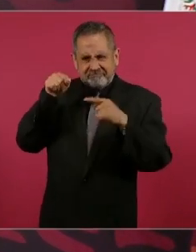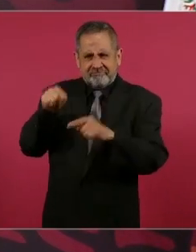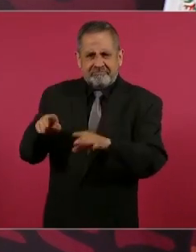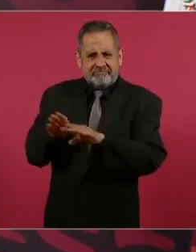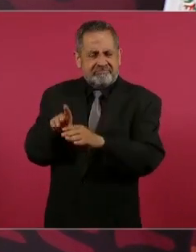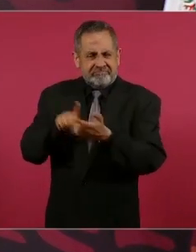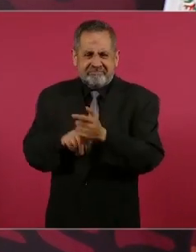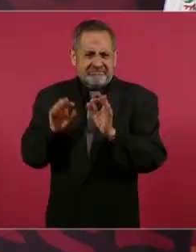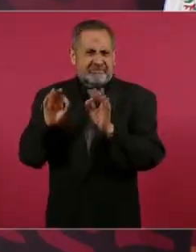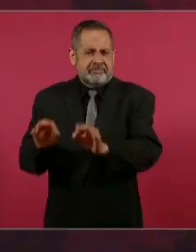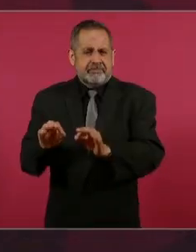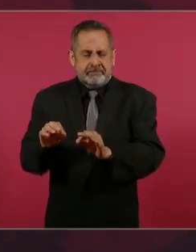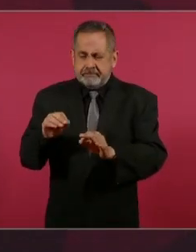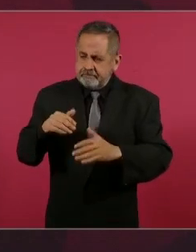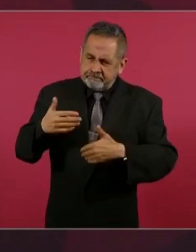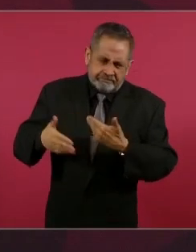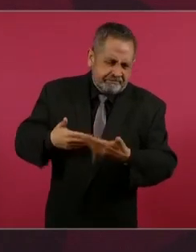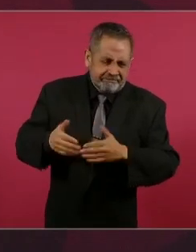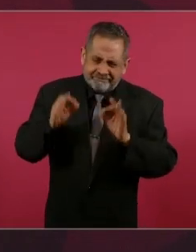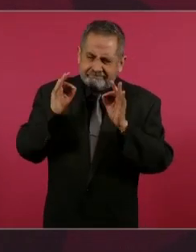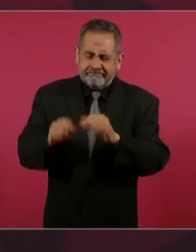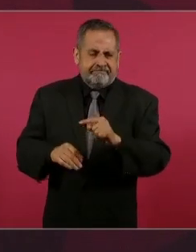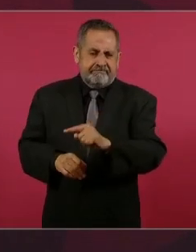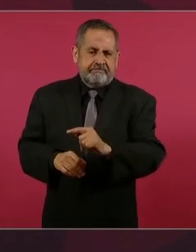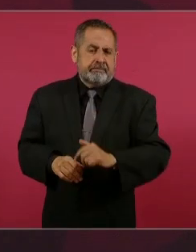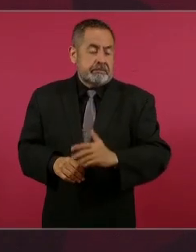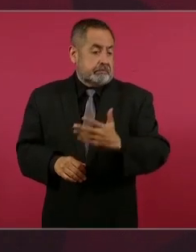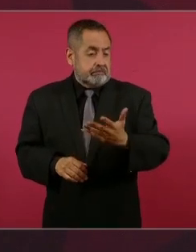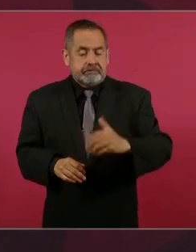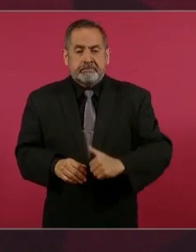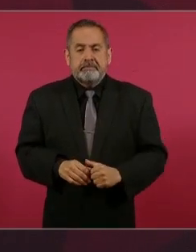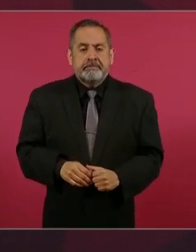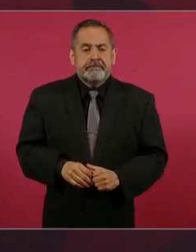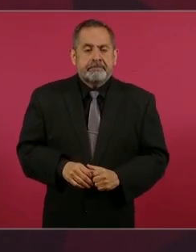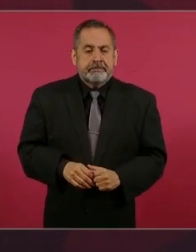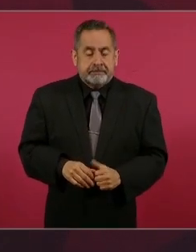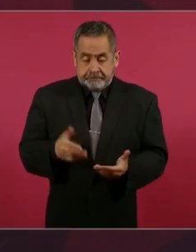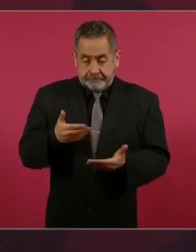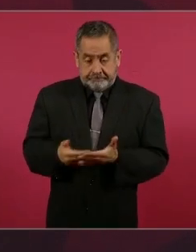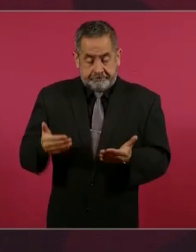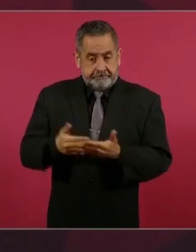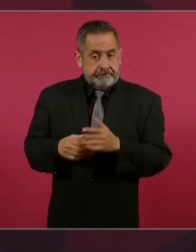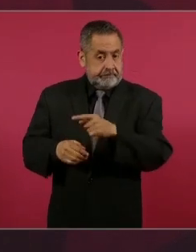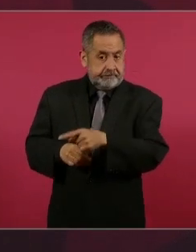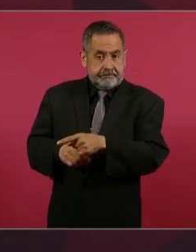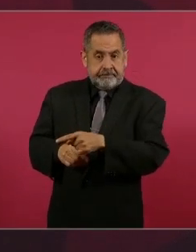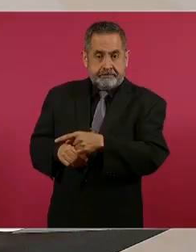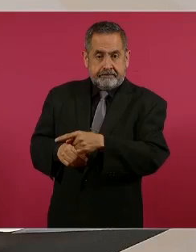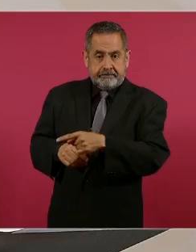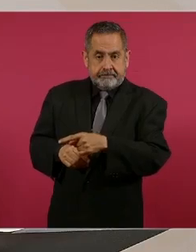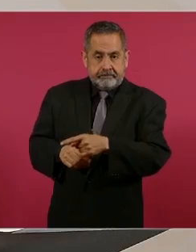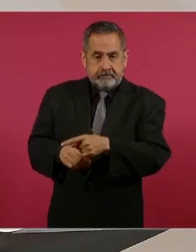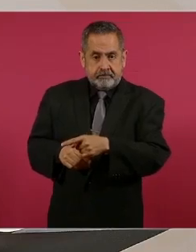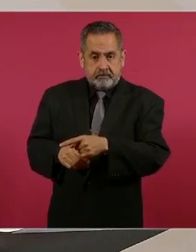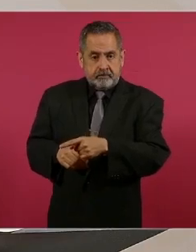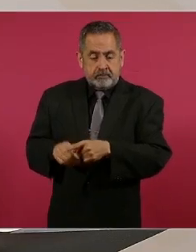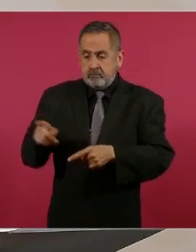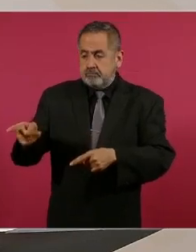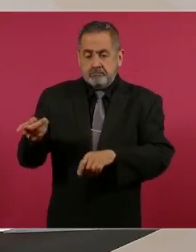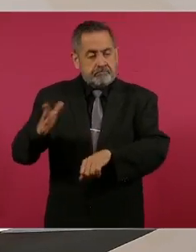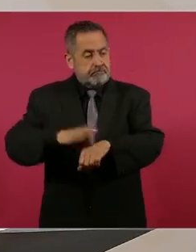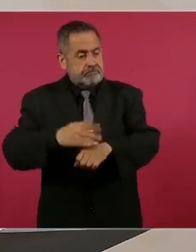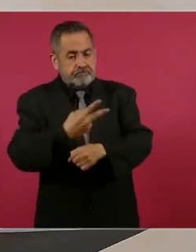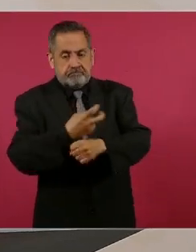para nuestro movimiento. Y ahora que lo invitan a